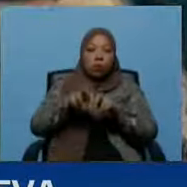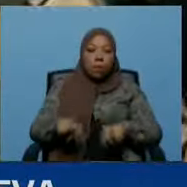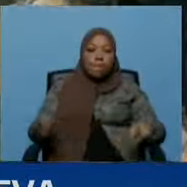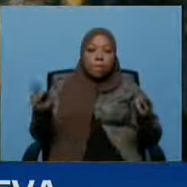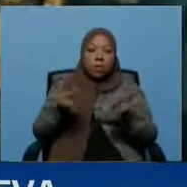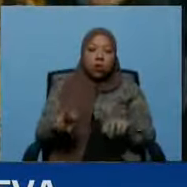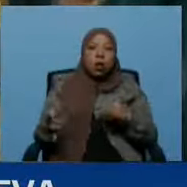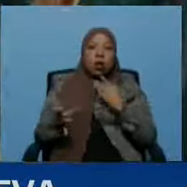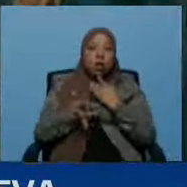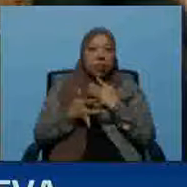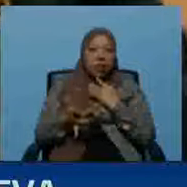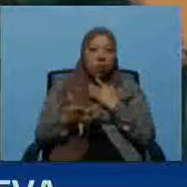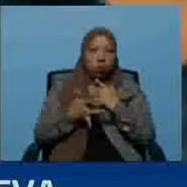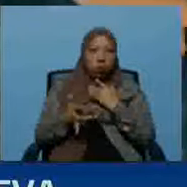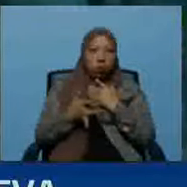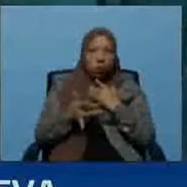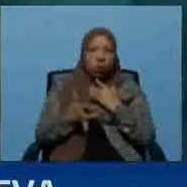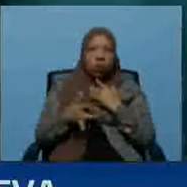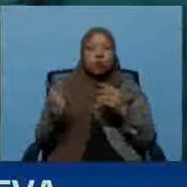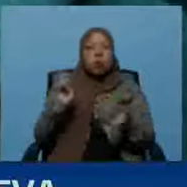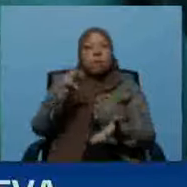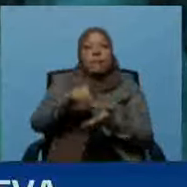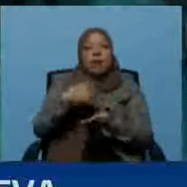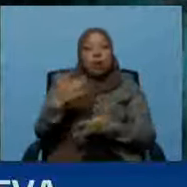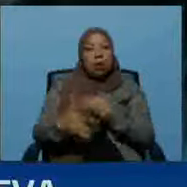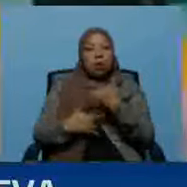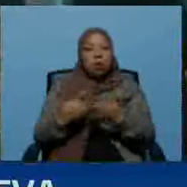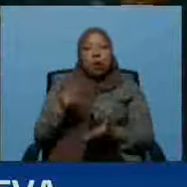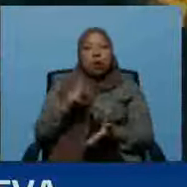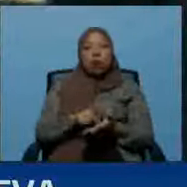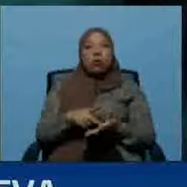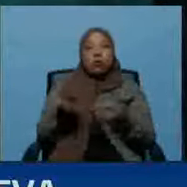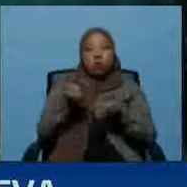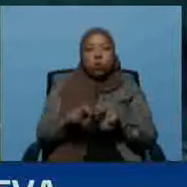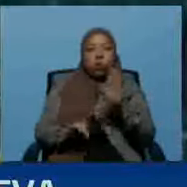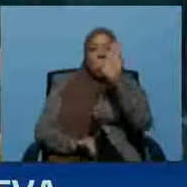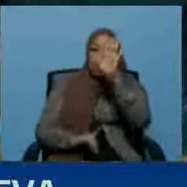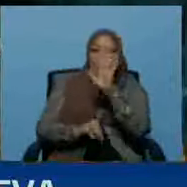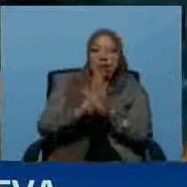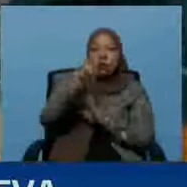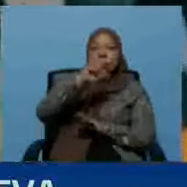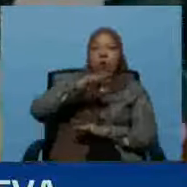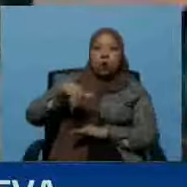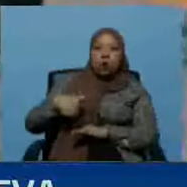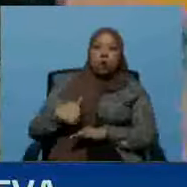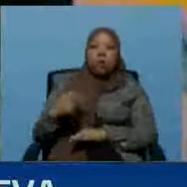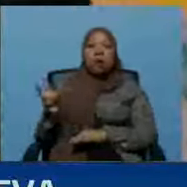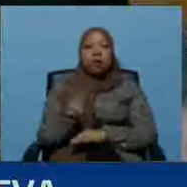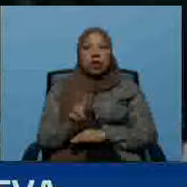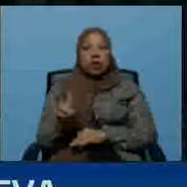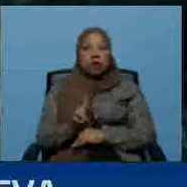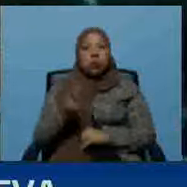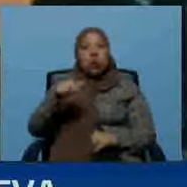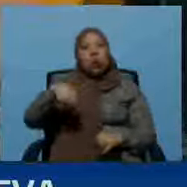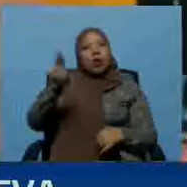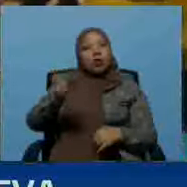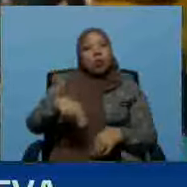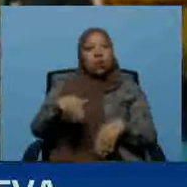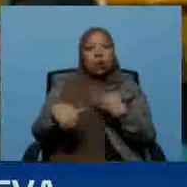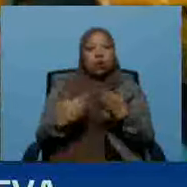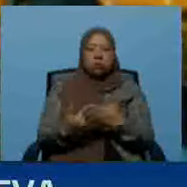investigación tecnológica y la participación activa en el desarrollo de nuestra nación. Hoy más que